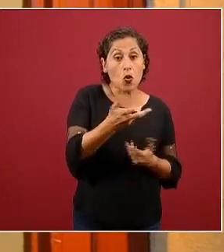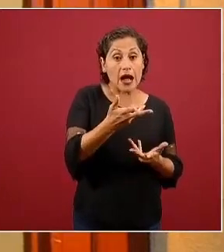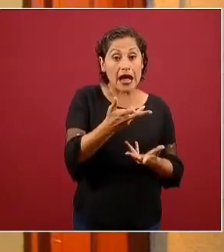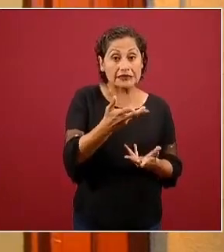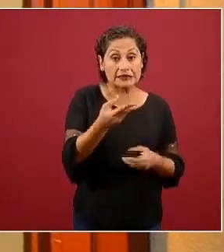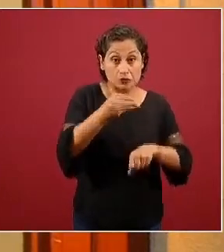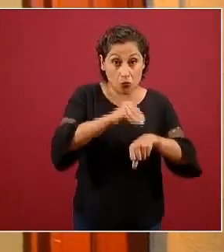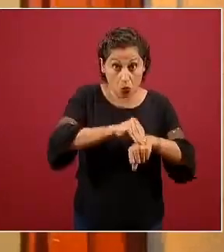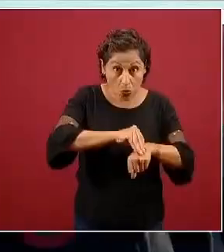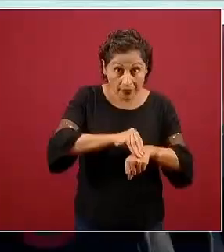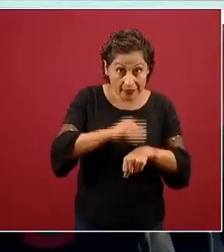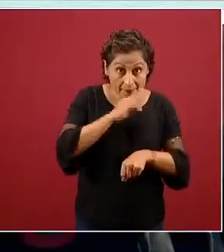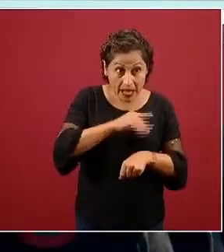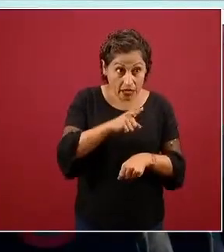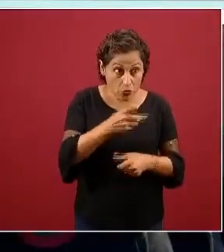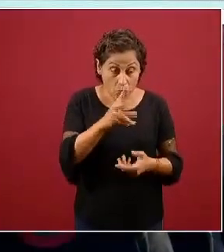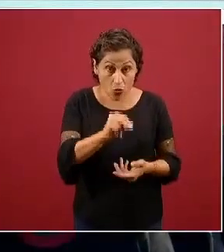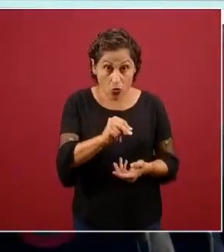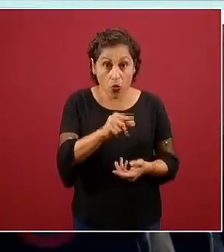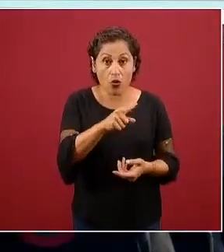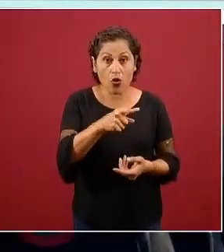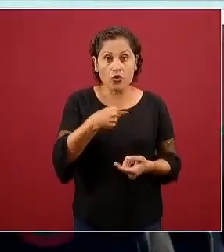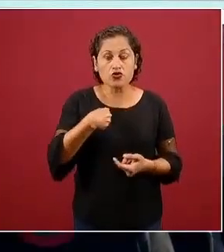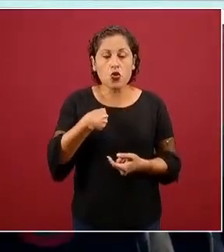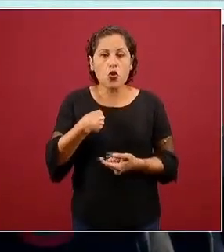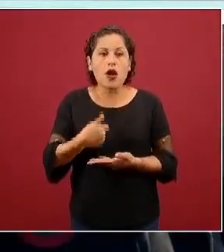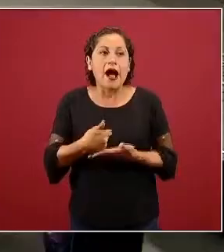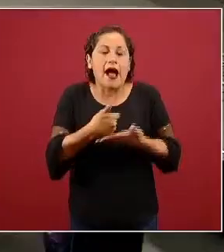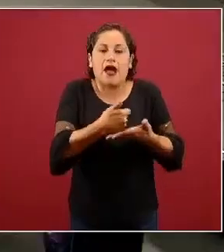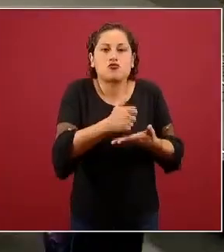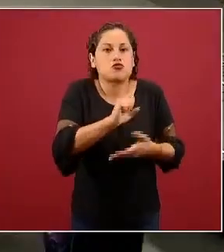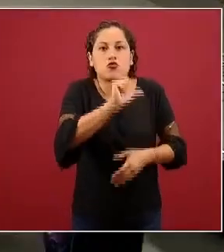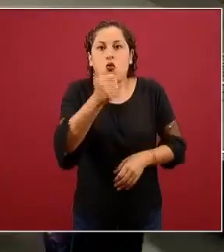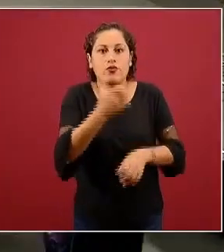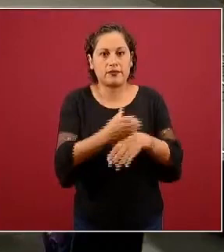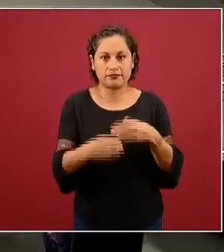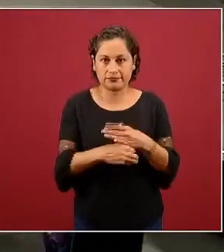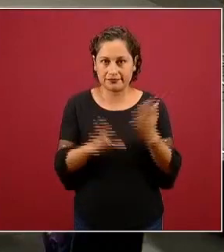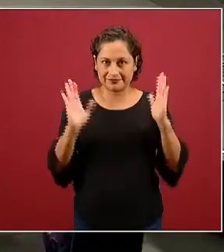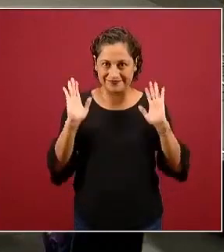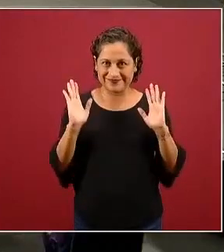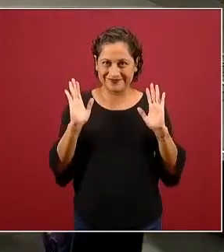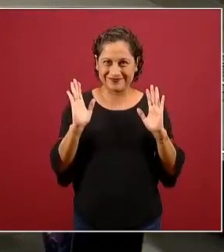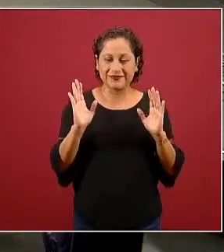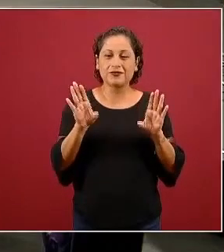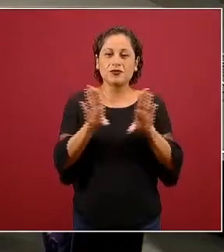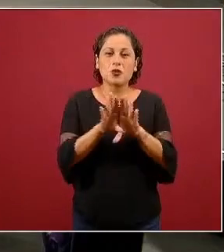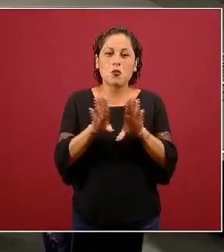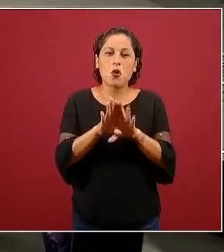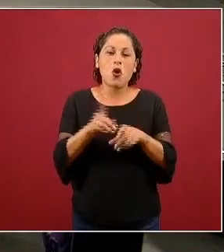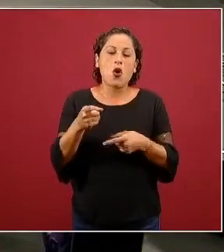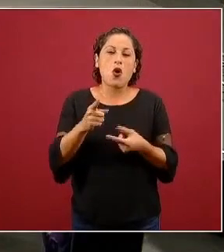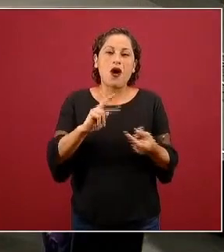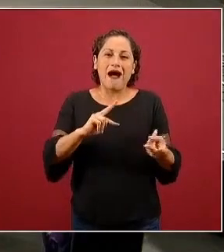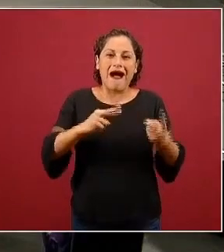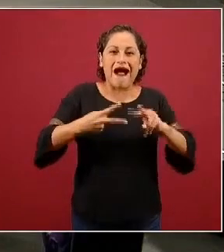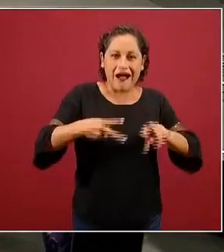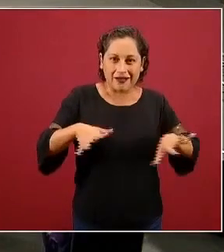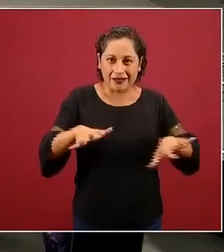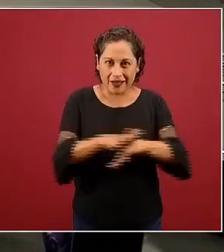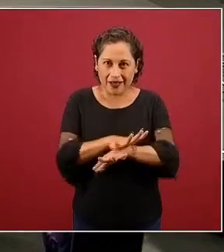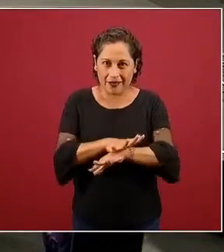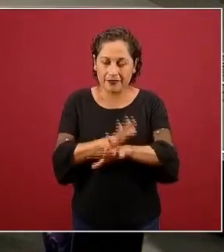esto. Entonces, a eso me refiero. Hay que decirles, en este